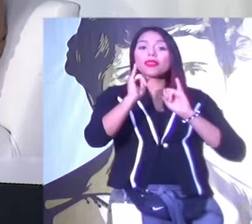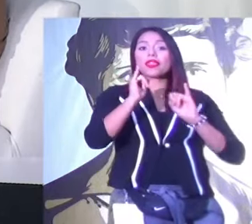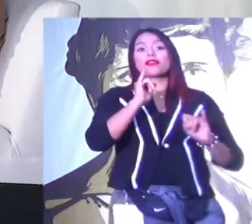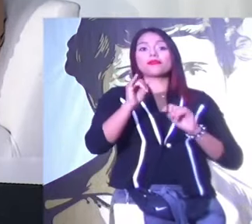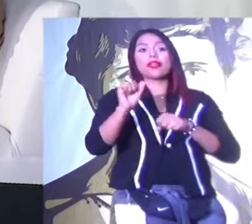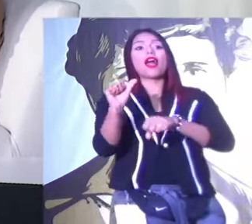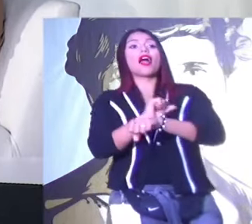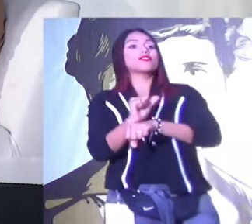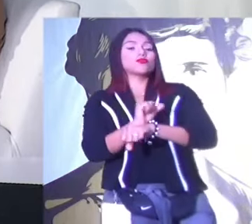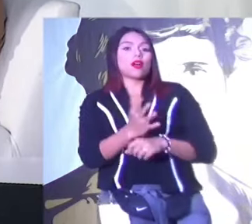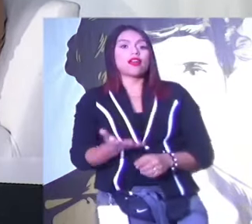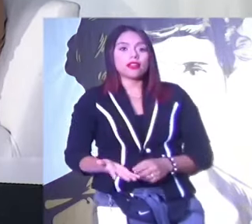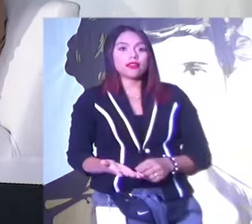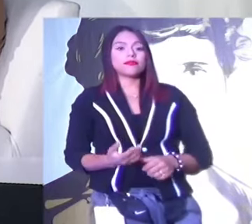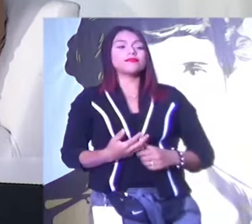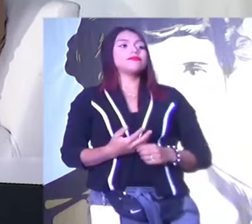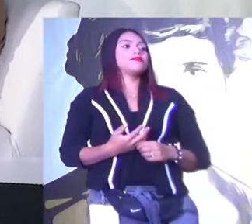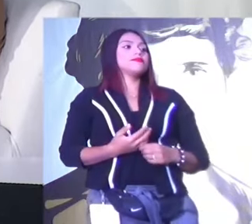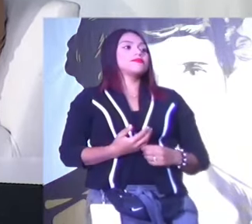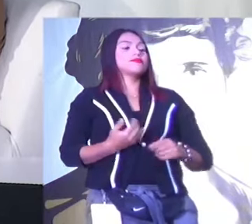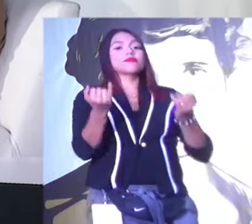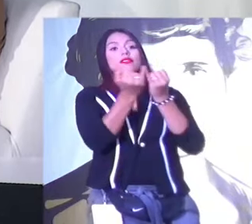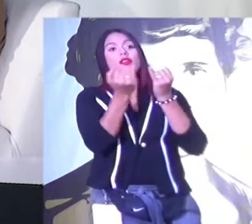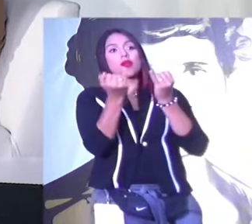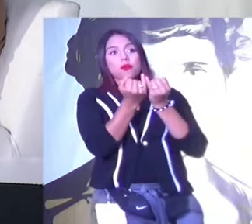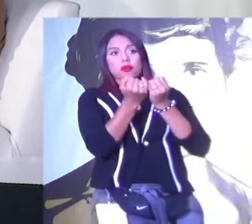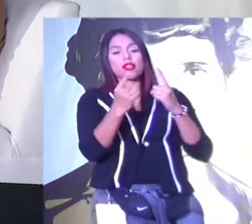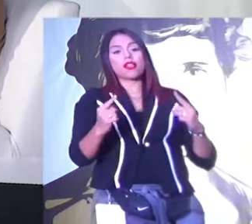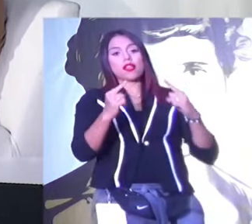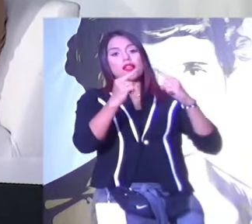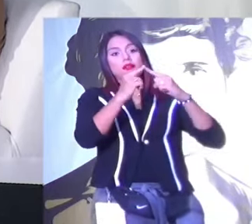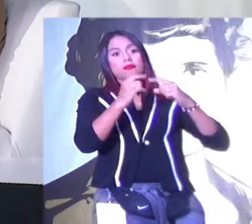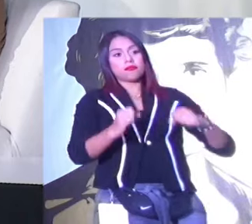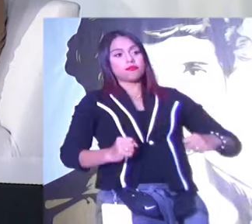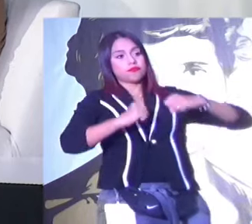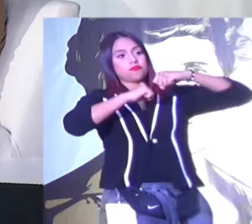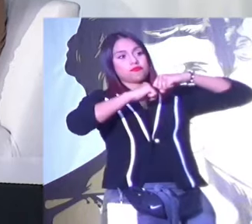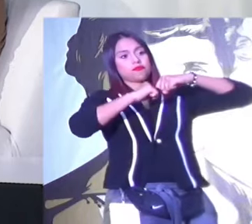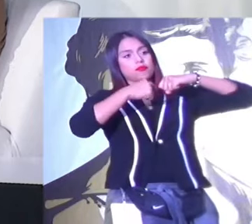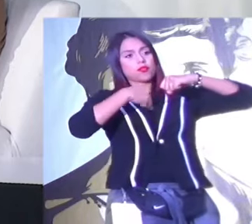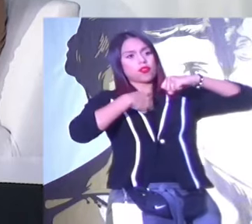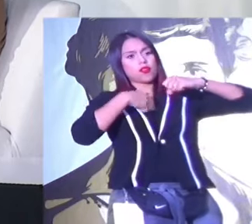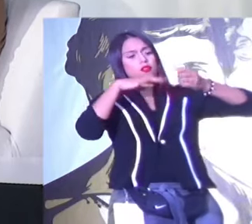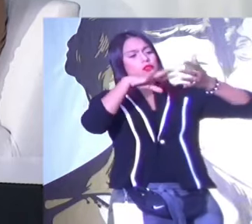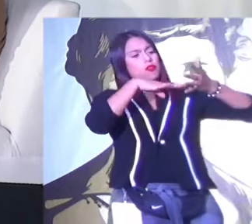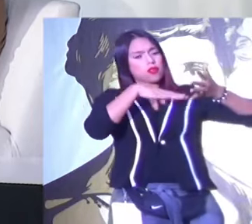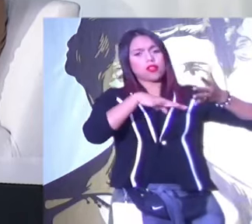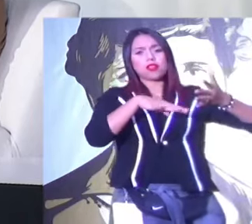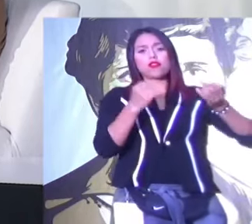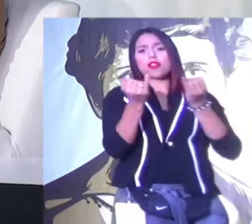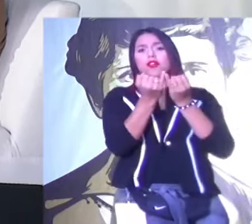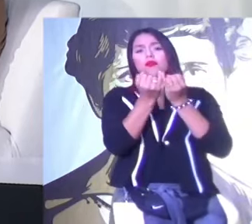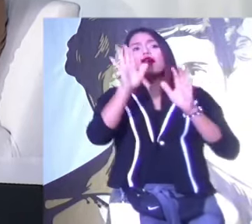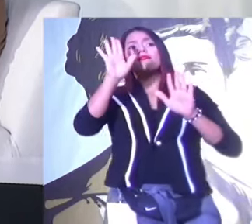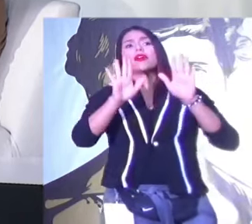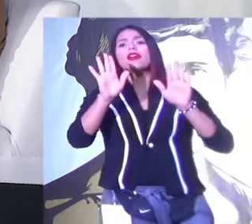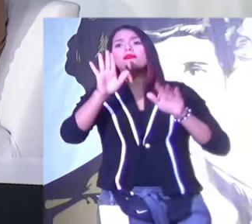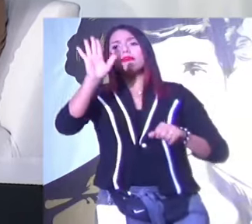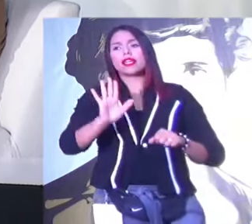¿no? Claro, y también en La Misa Fronteriza pues la leo como un tipo performance, es una misa totalmente, entonces